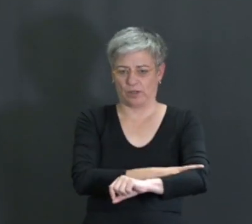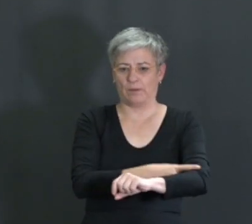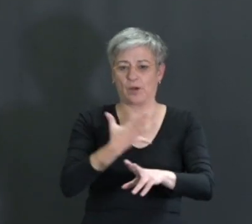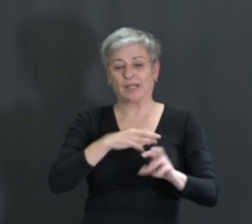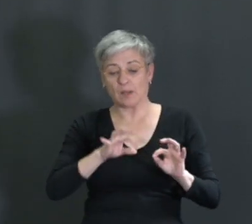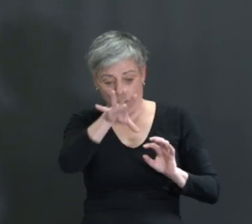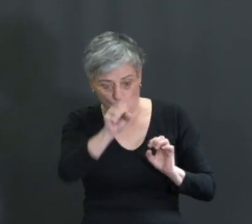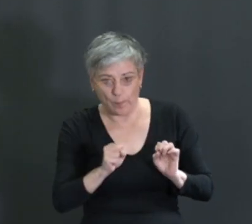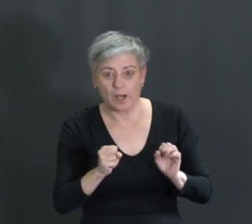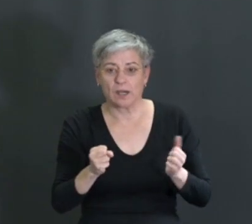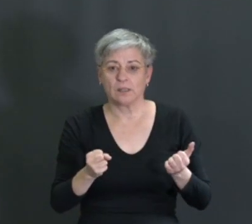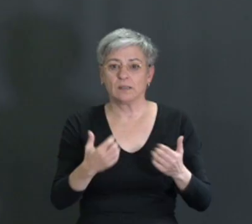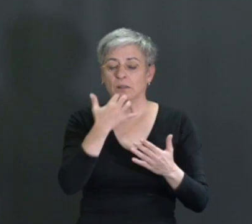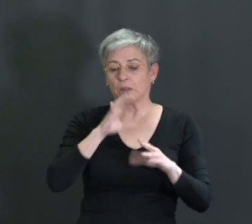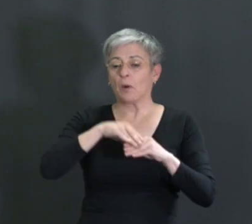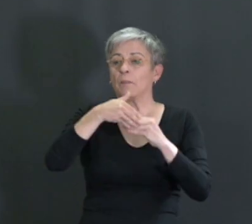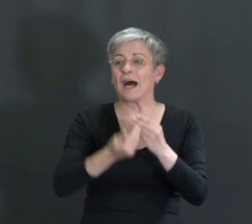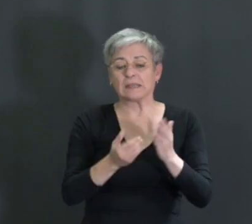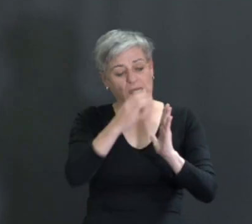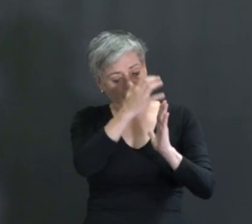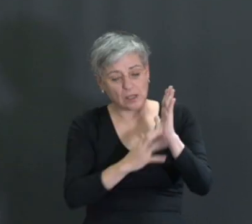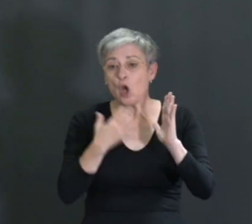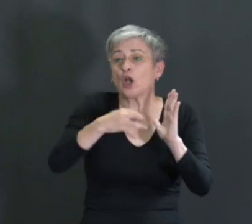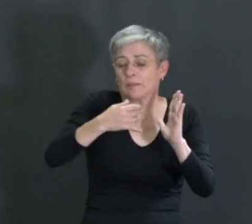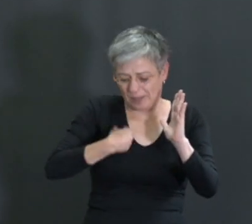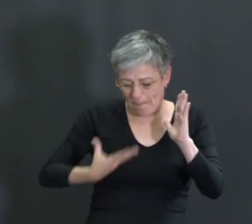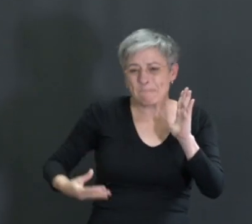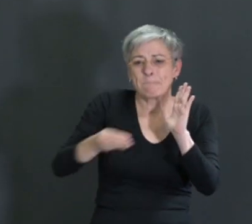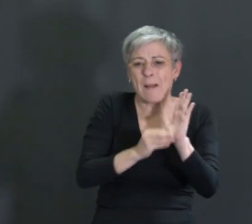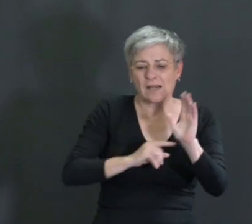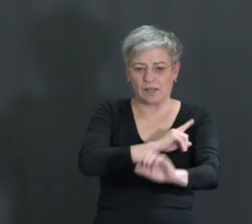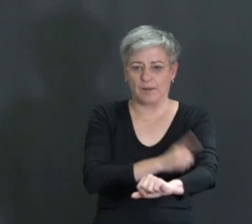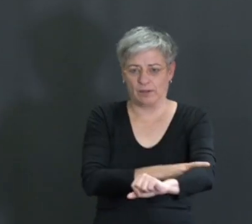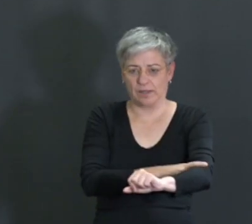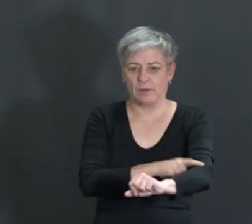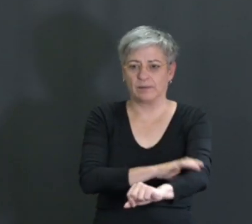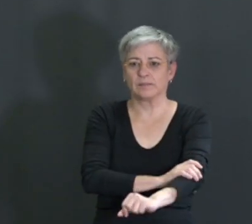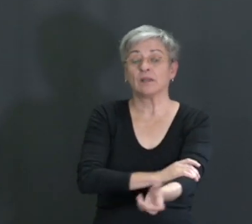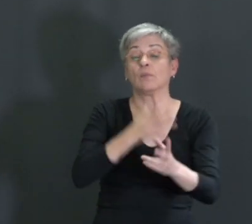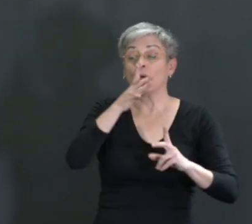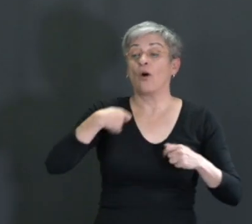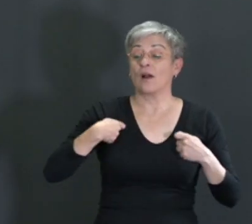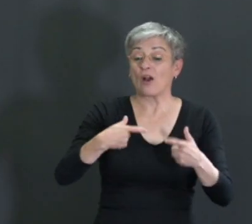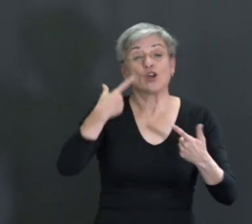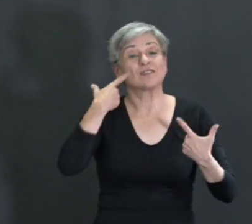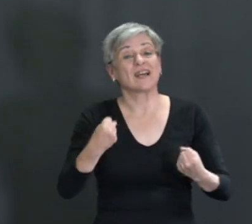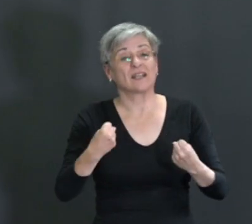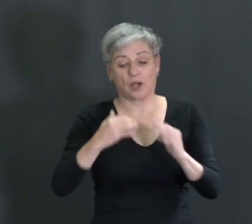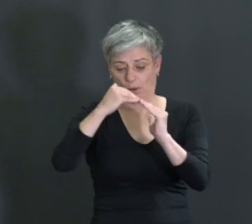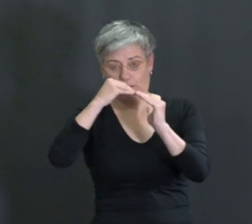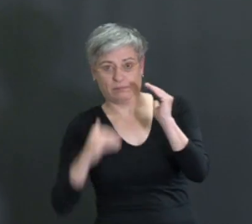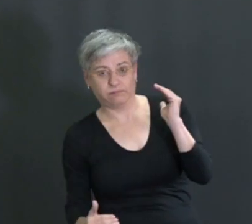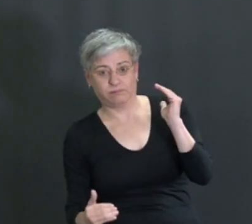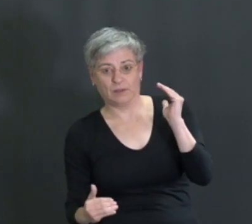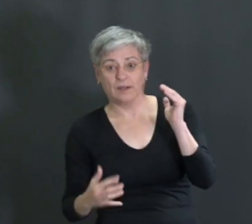que se pueda adquirir. El material deportivo te va a bajar los costes sanitarios y por lo tanto va a bajar